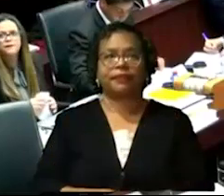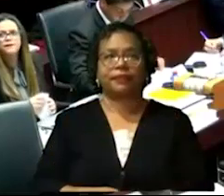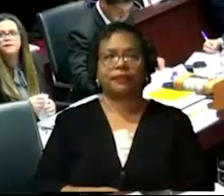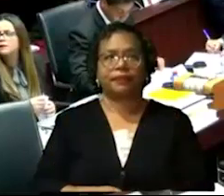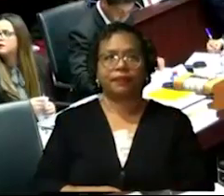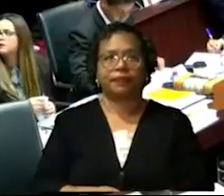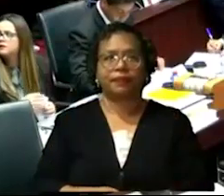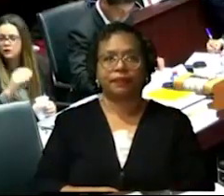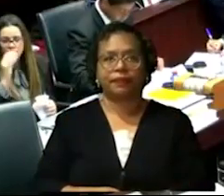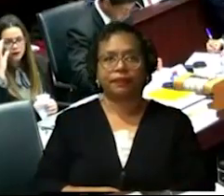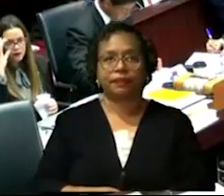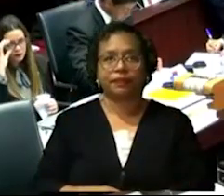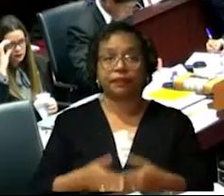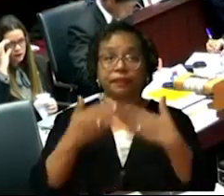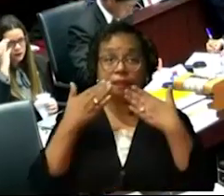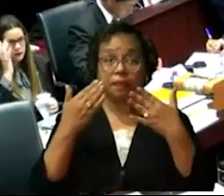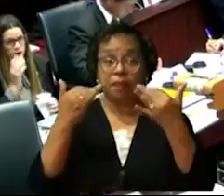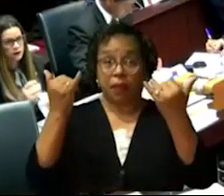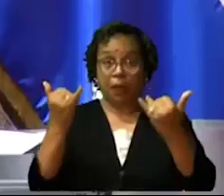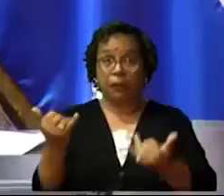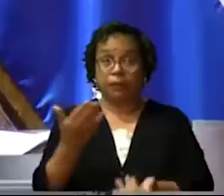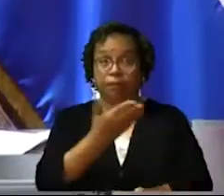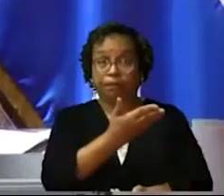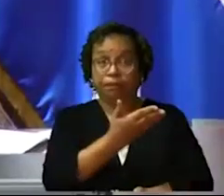Tiene la palabra el diputado